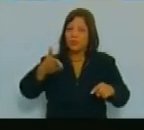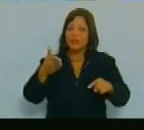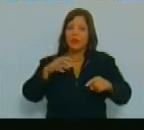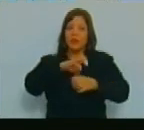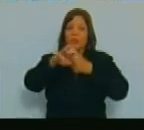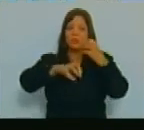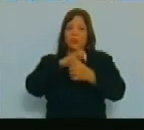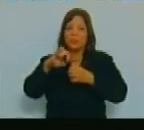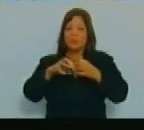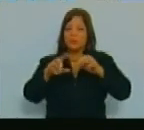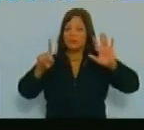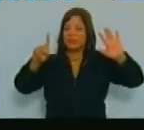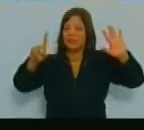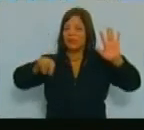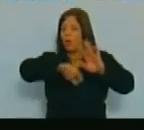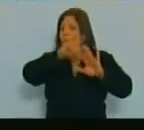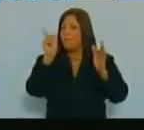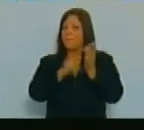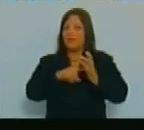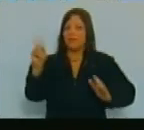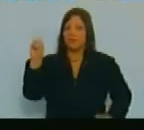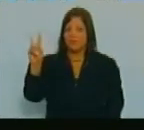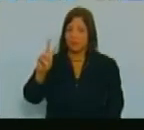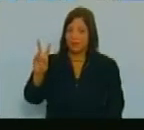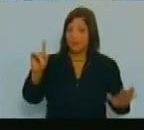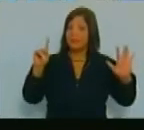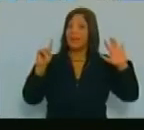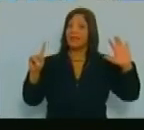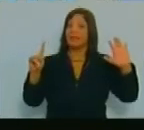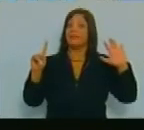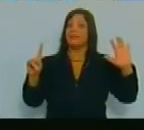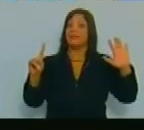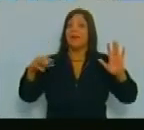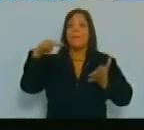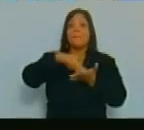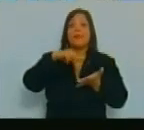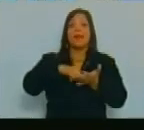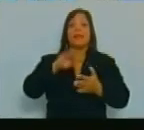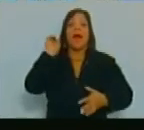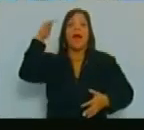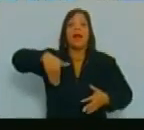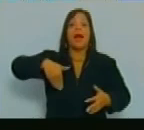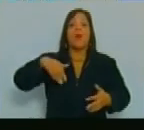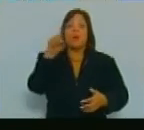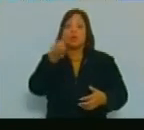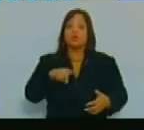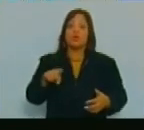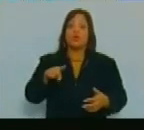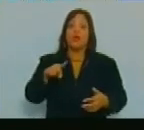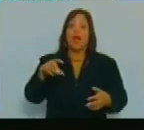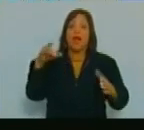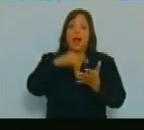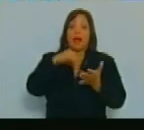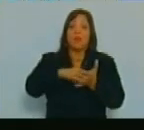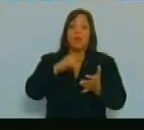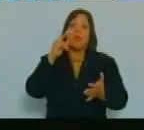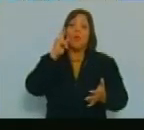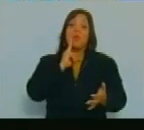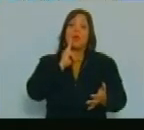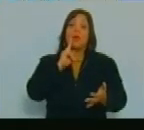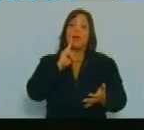delitos de todo el territorio nacional miranda aragua zulia carabobo bolívar distrito